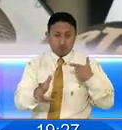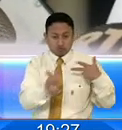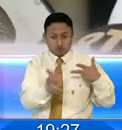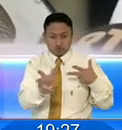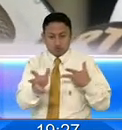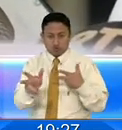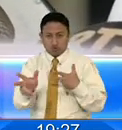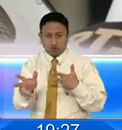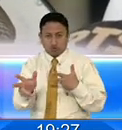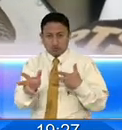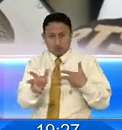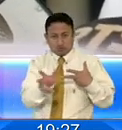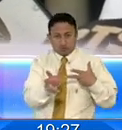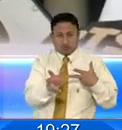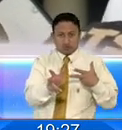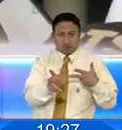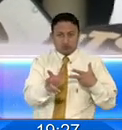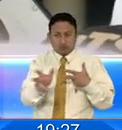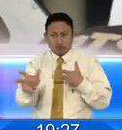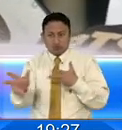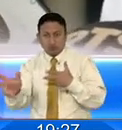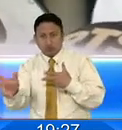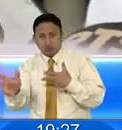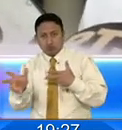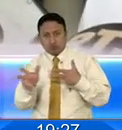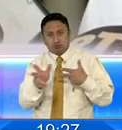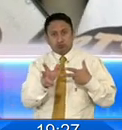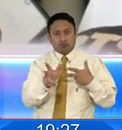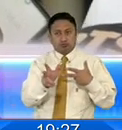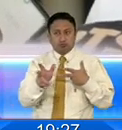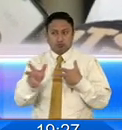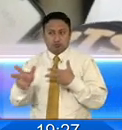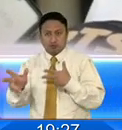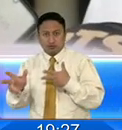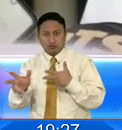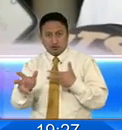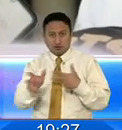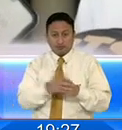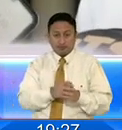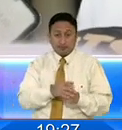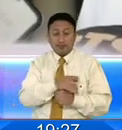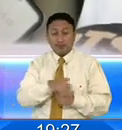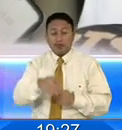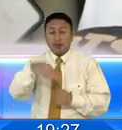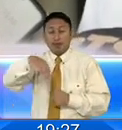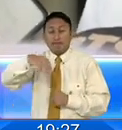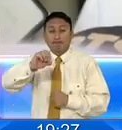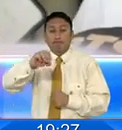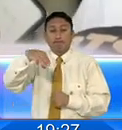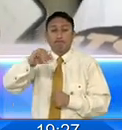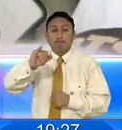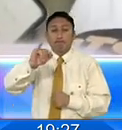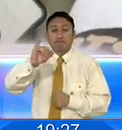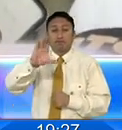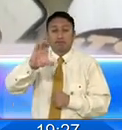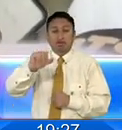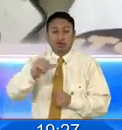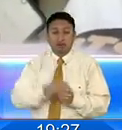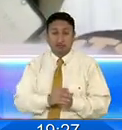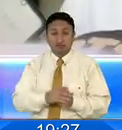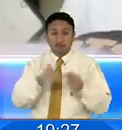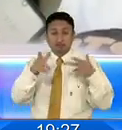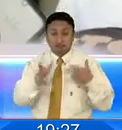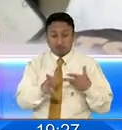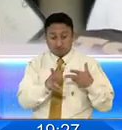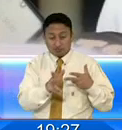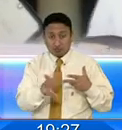Ellos corrían. Ellos se detenían, nosotros nos deteníamos. Hasta cuando al llegar al cruce de Mamanica, ¿ya? Él quiso salir,